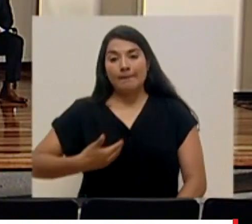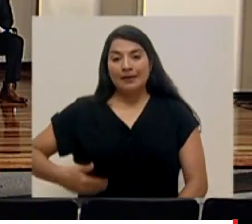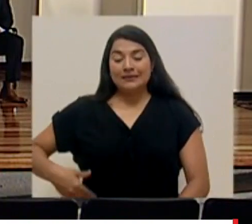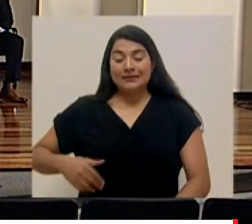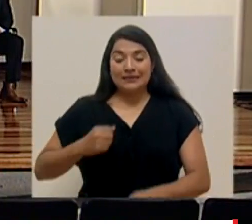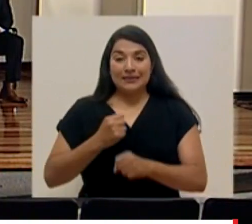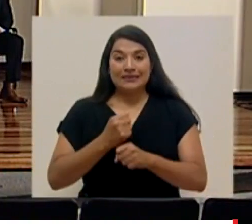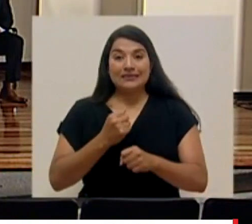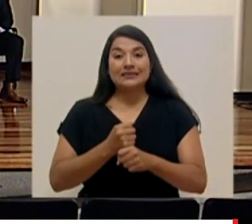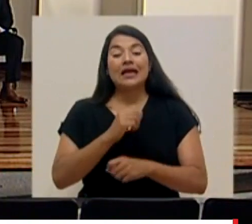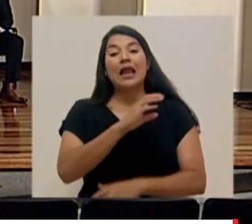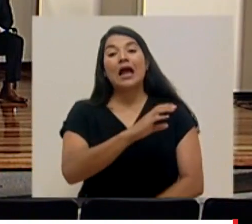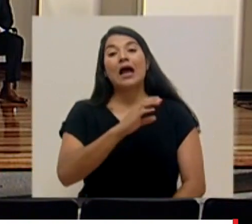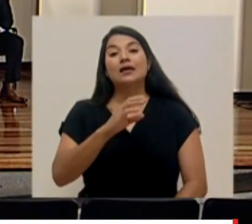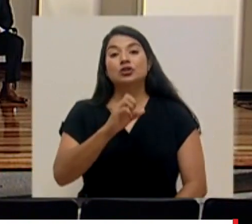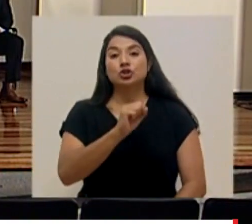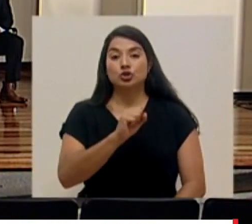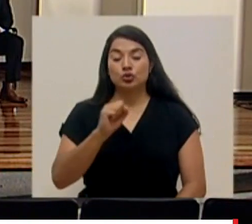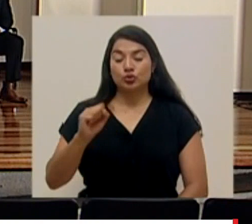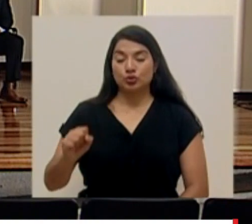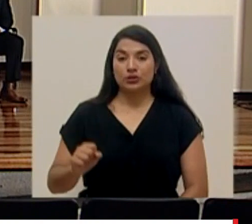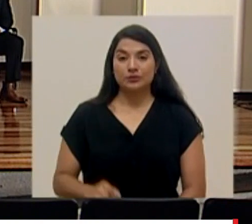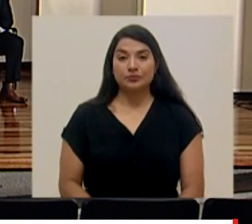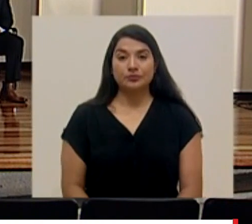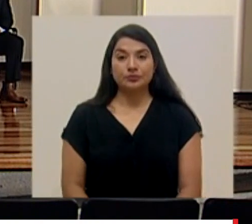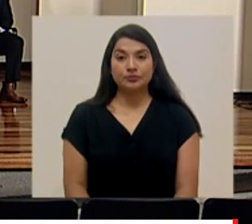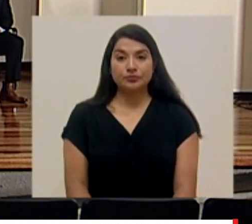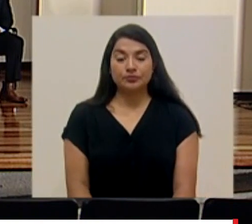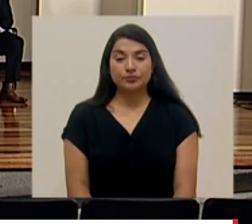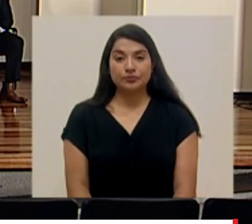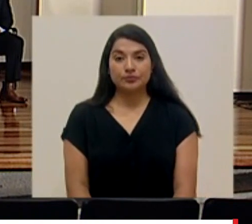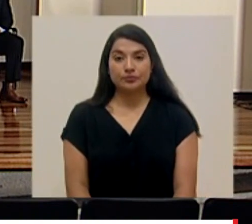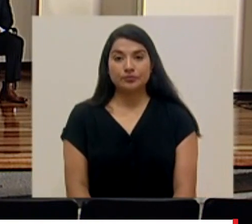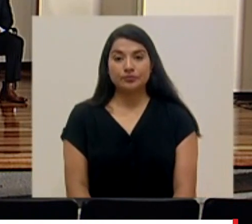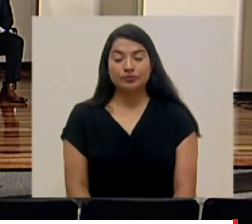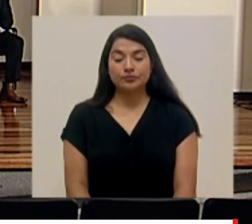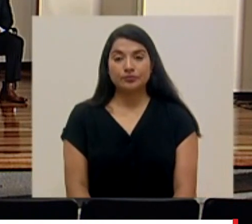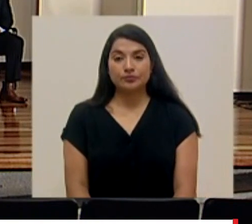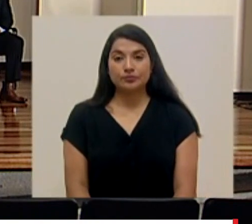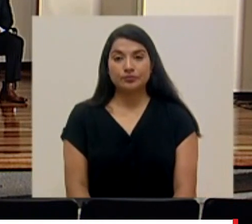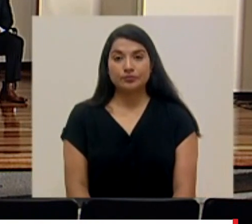presidente ejecutivo de la Caja Costarricense de Seguro Social.